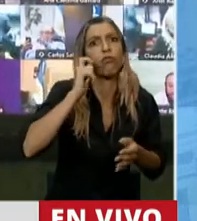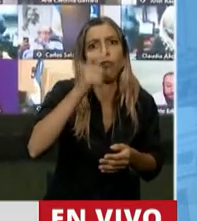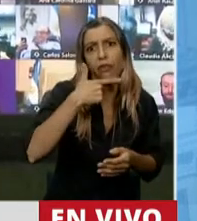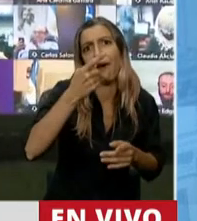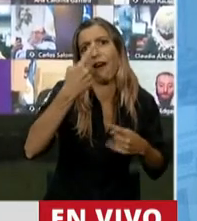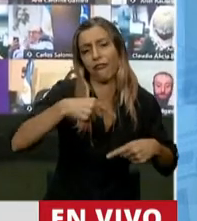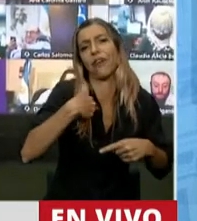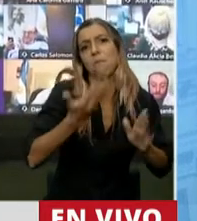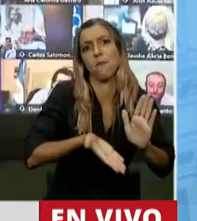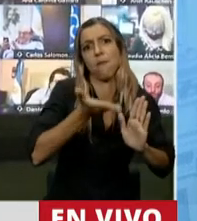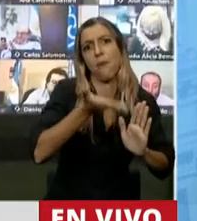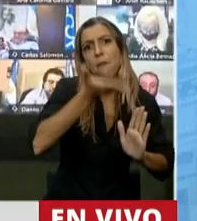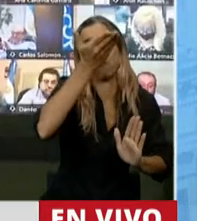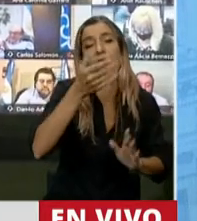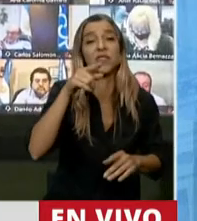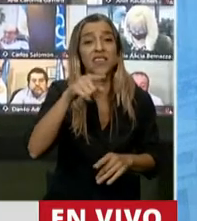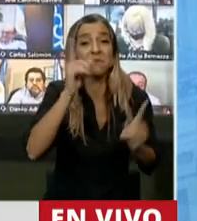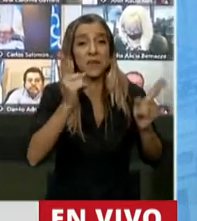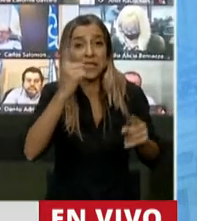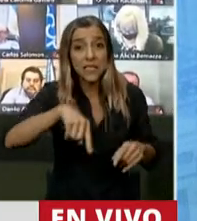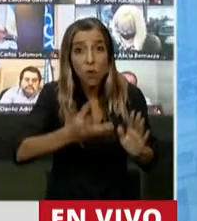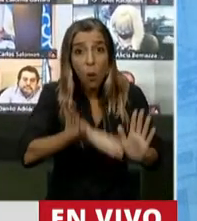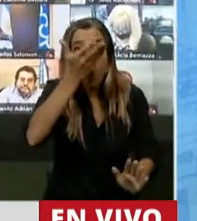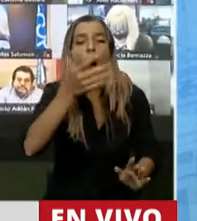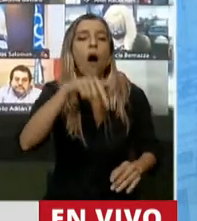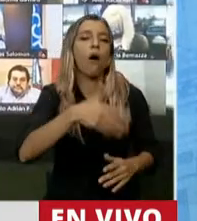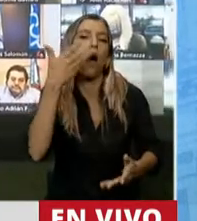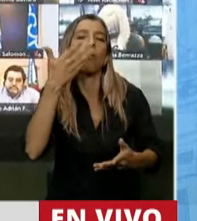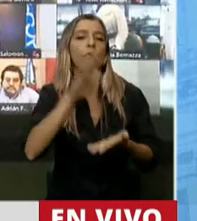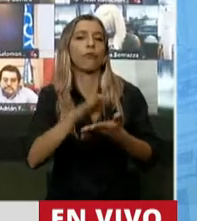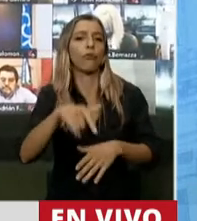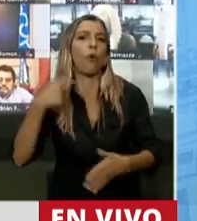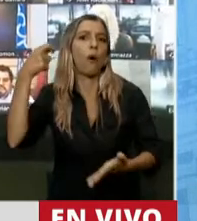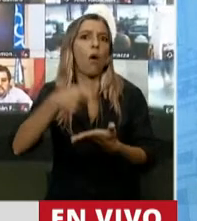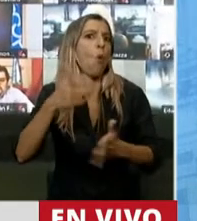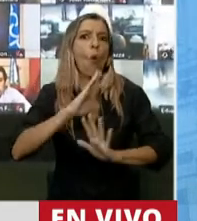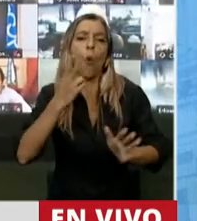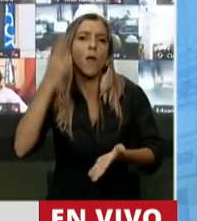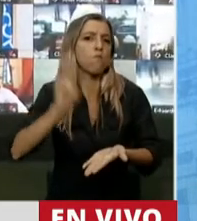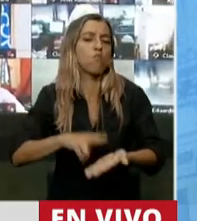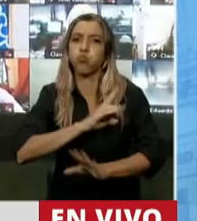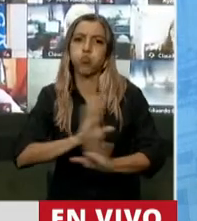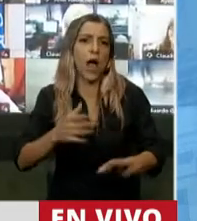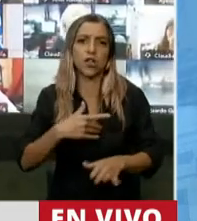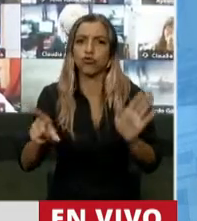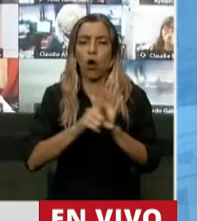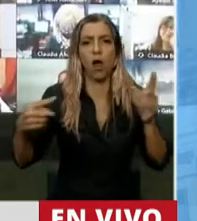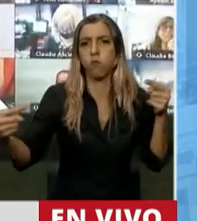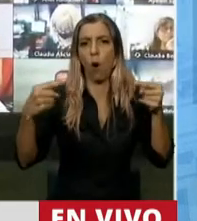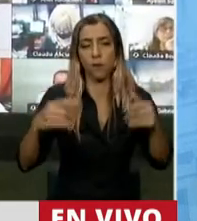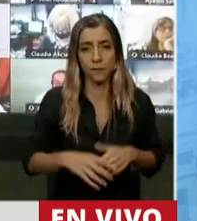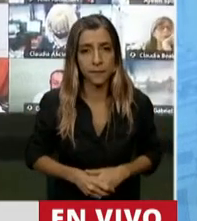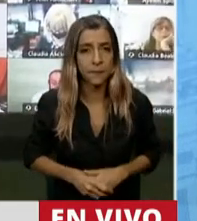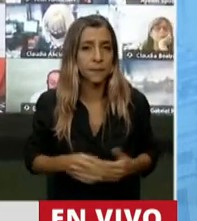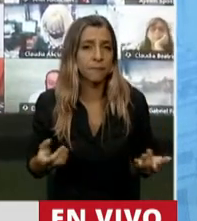se pasaron todo el día hablando de que estamos ante un nefasto impuesto ilegal. Son los mismos que se enamoraron de